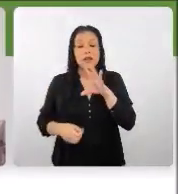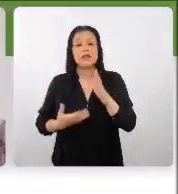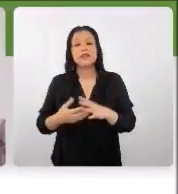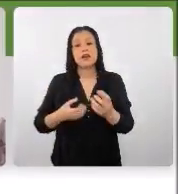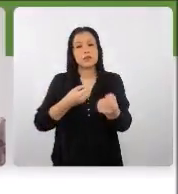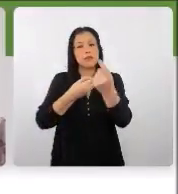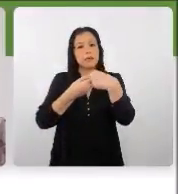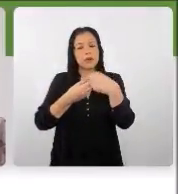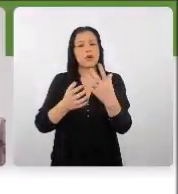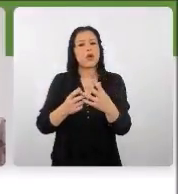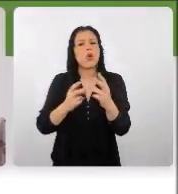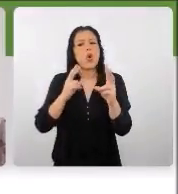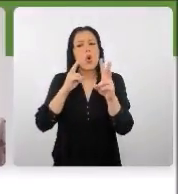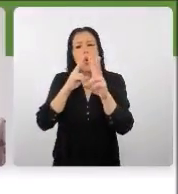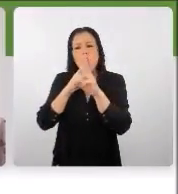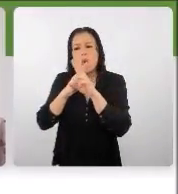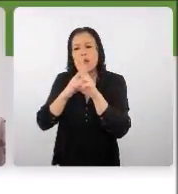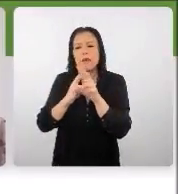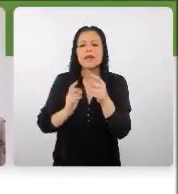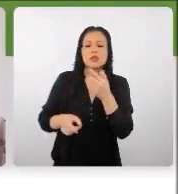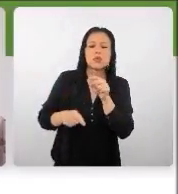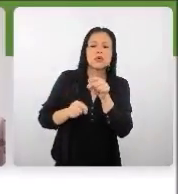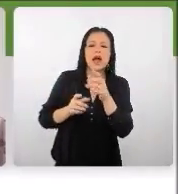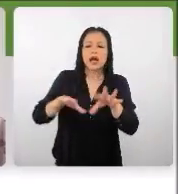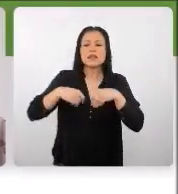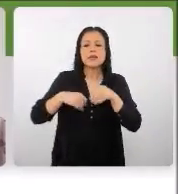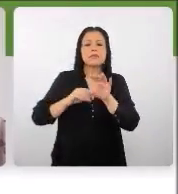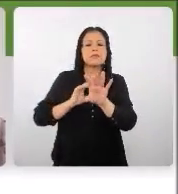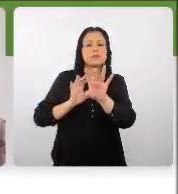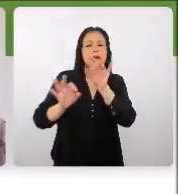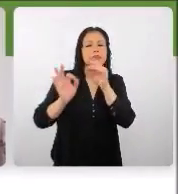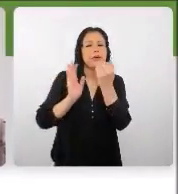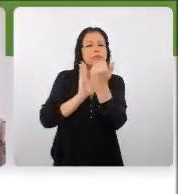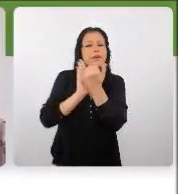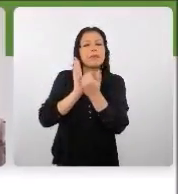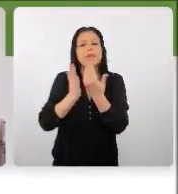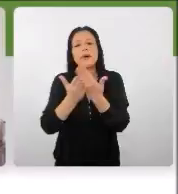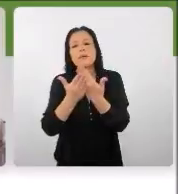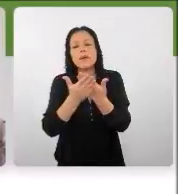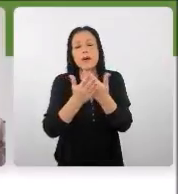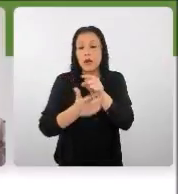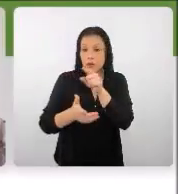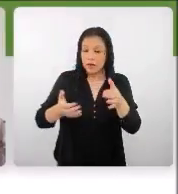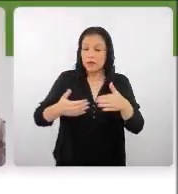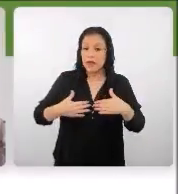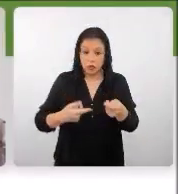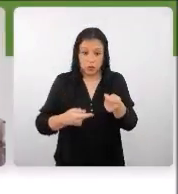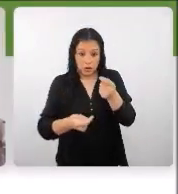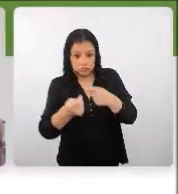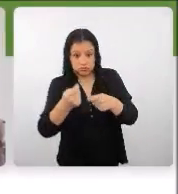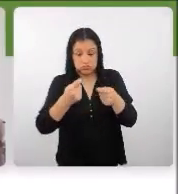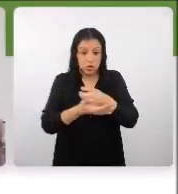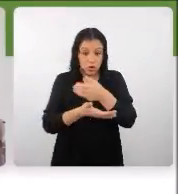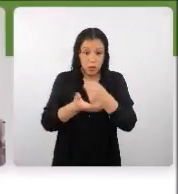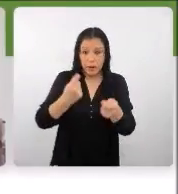son cuidadosamente seleccionados para que ustedes también puedan tener una negociación efectiva y que la inversión